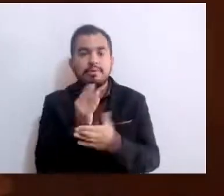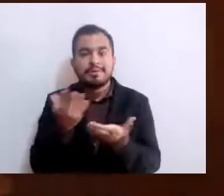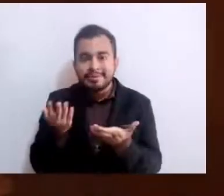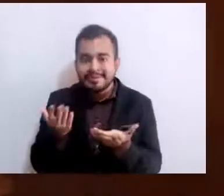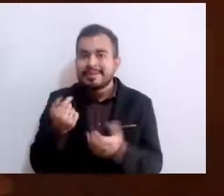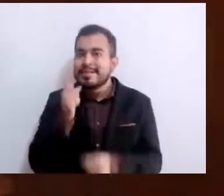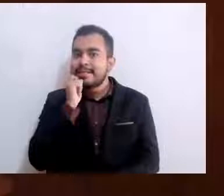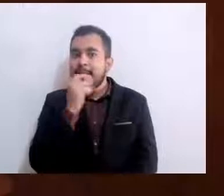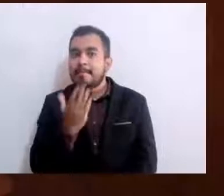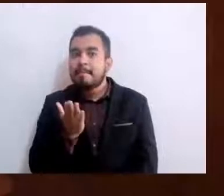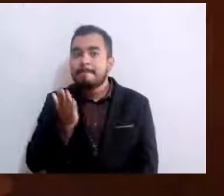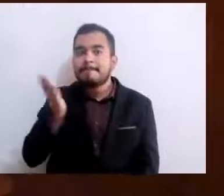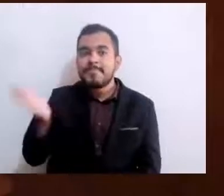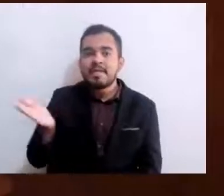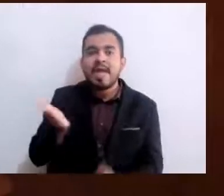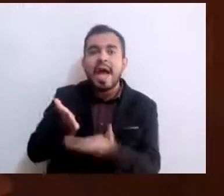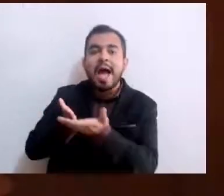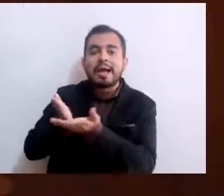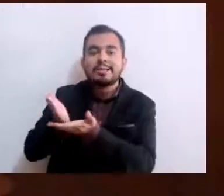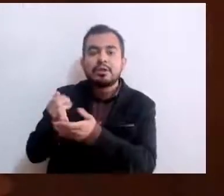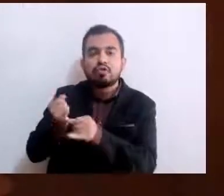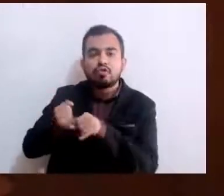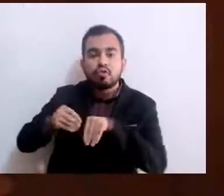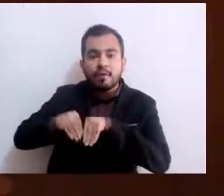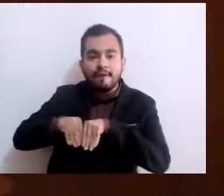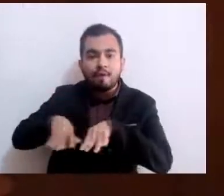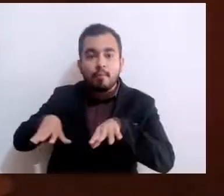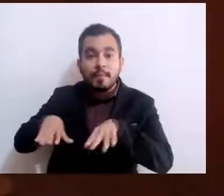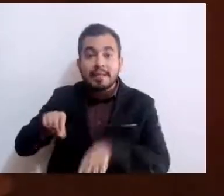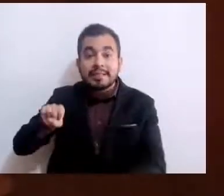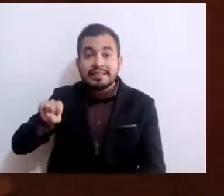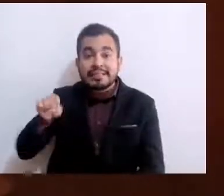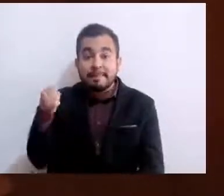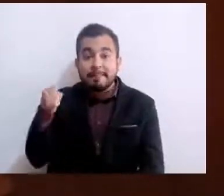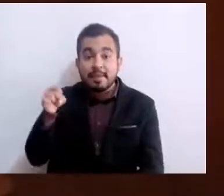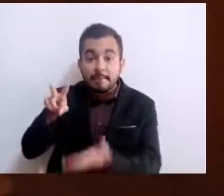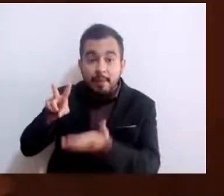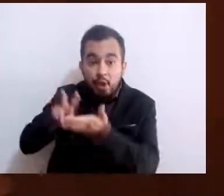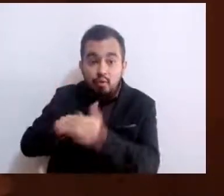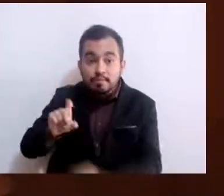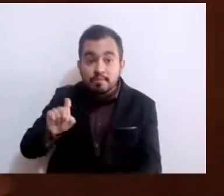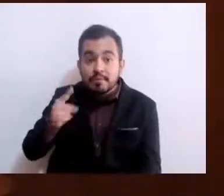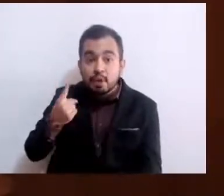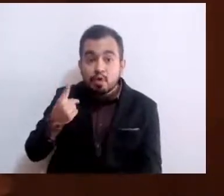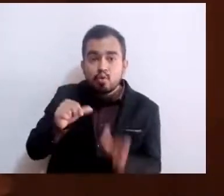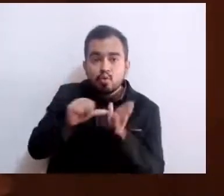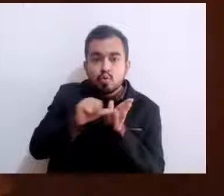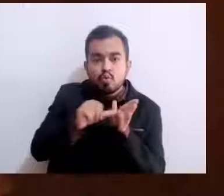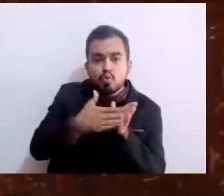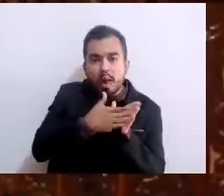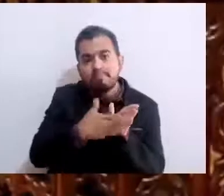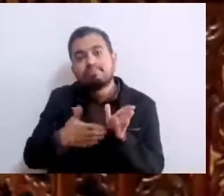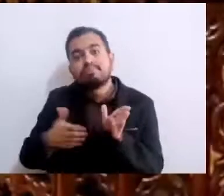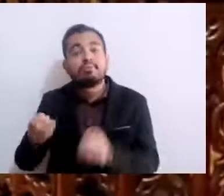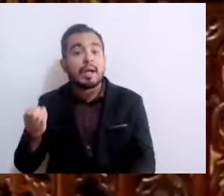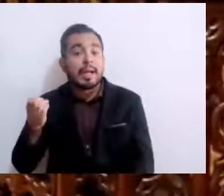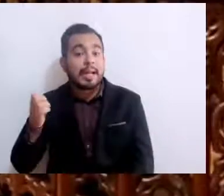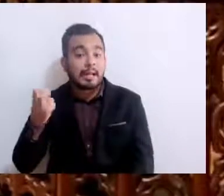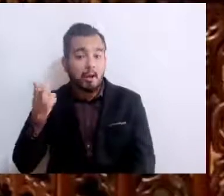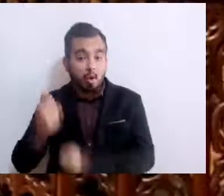información que van desde septiembre de 2021 hasta enero del presente año, la Secretaría